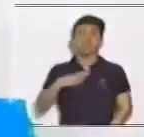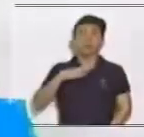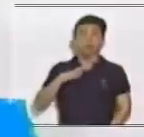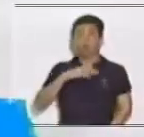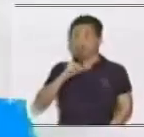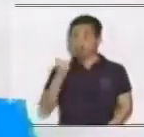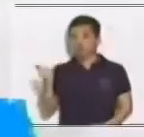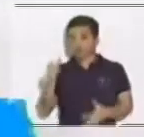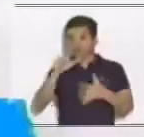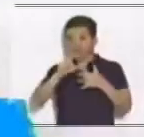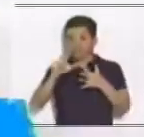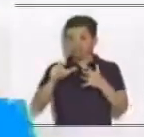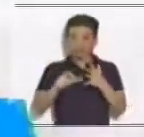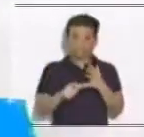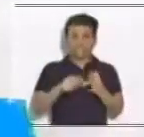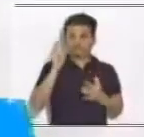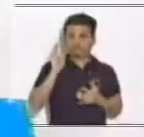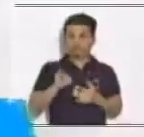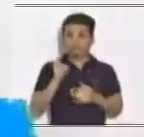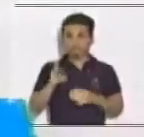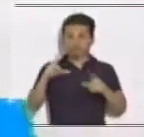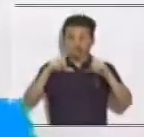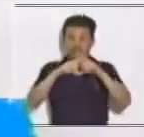Siempre, siempre, siempre